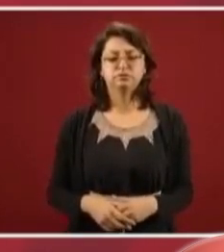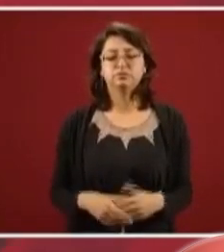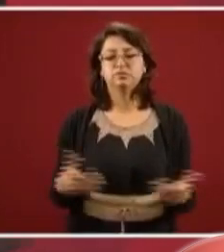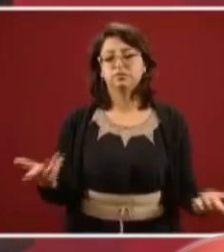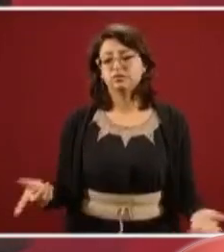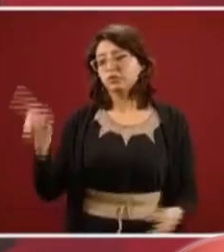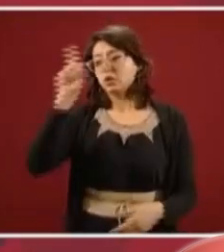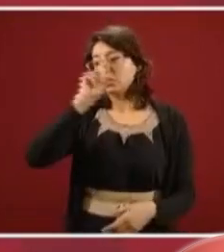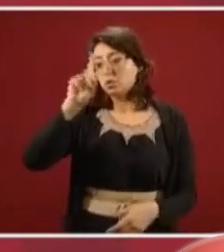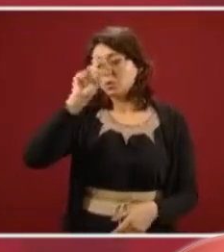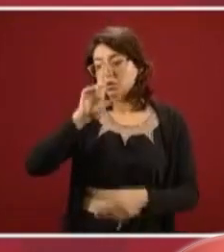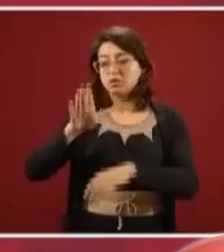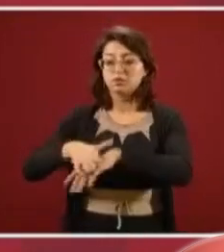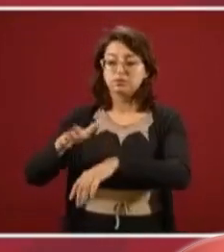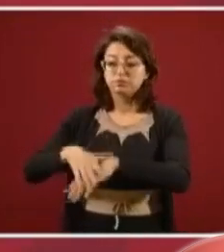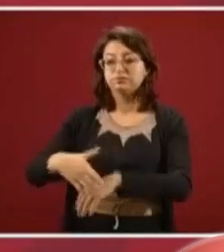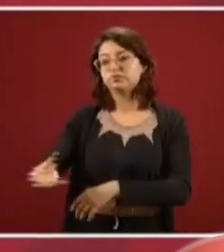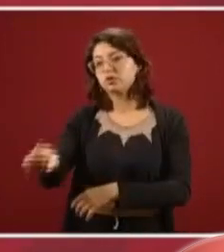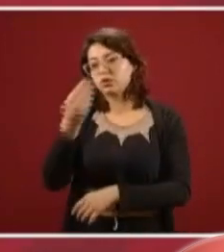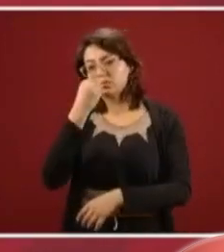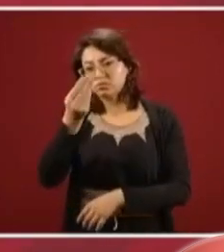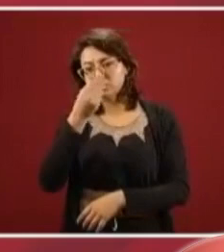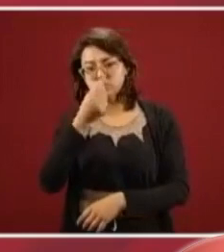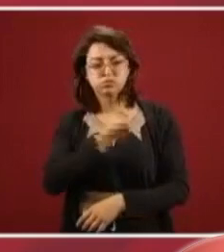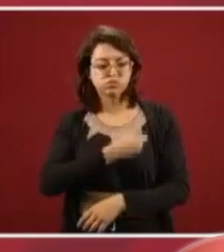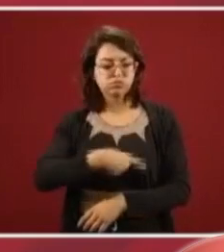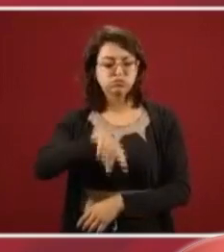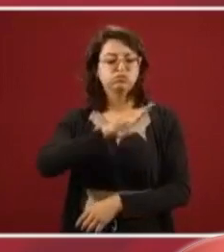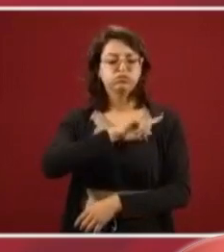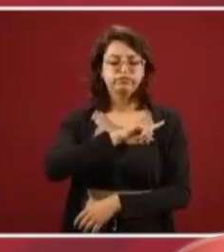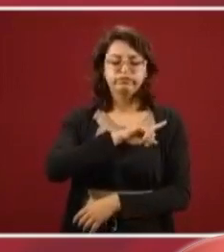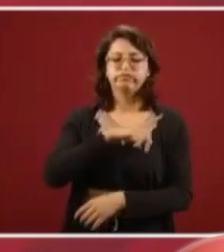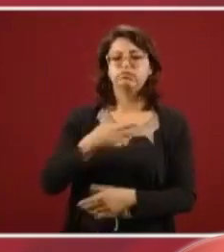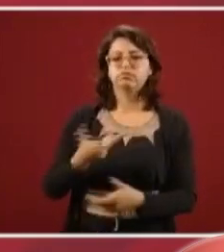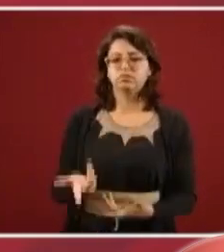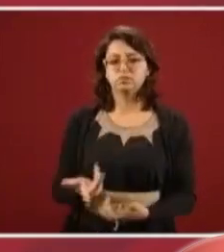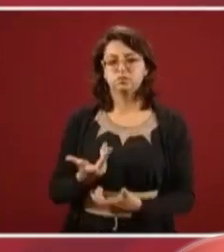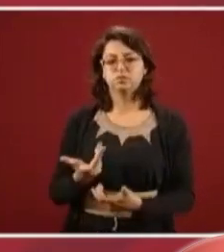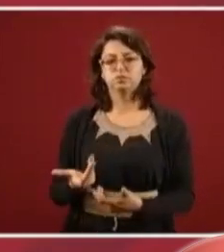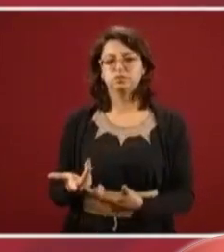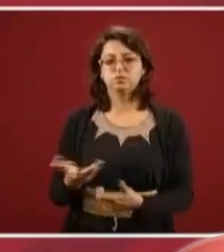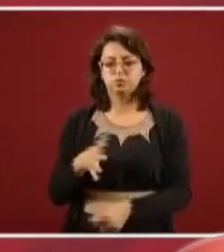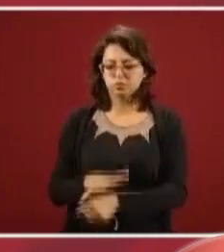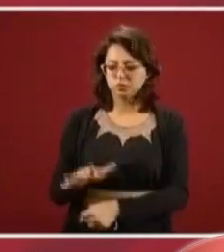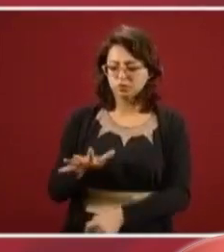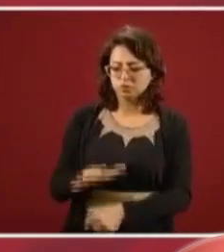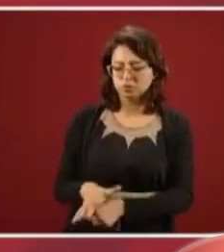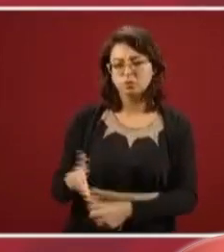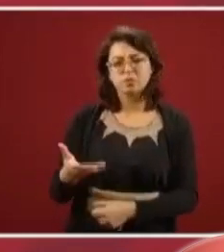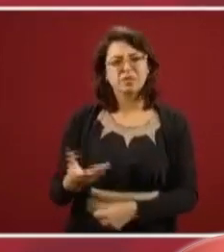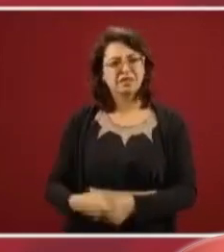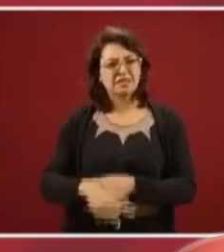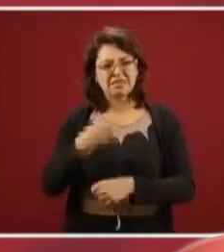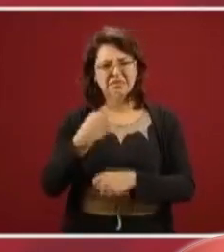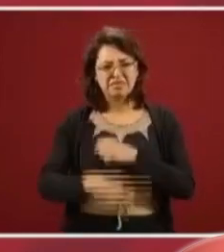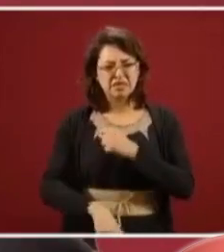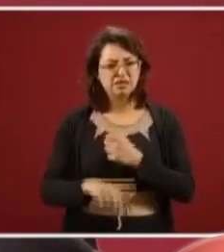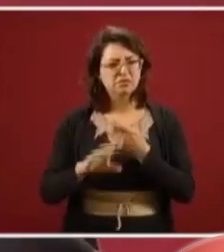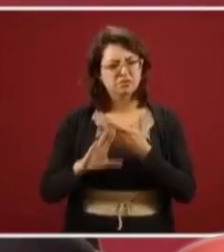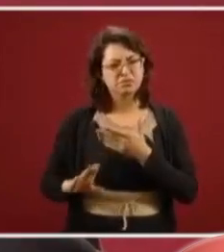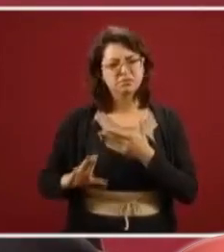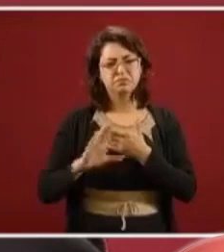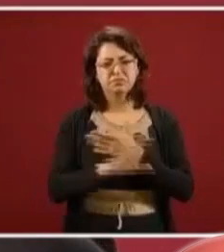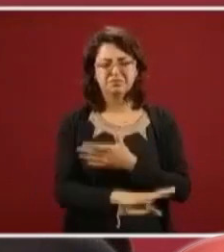alimentos nutritivos que no dañen, que no haya exceso en consumo